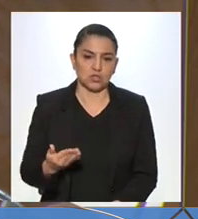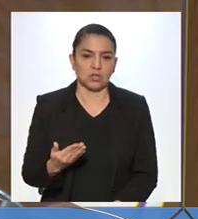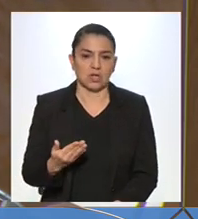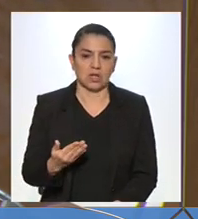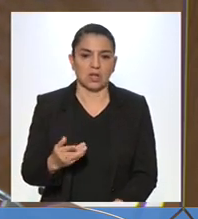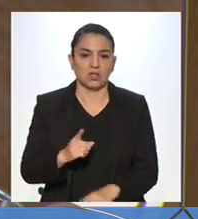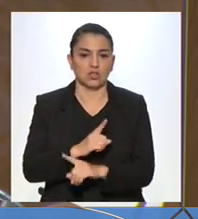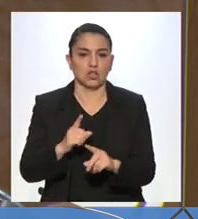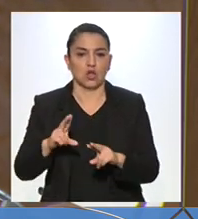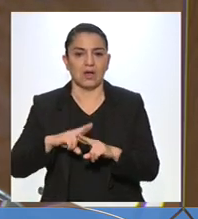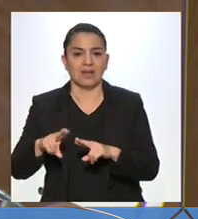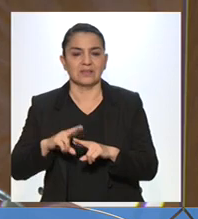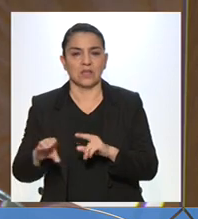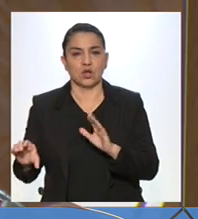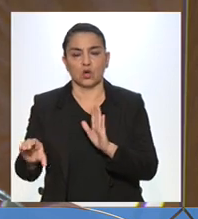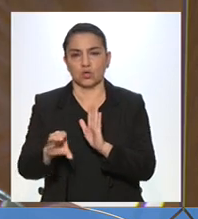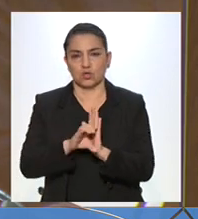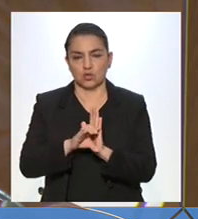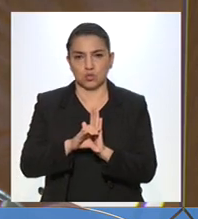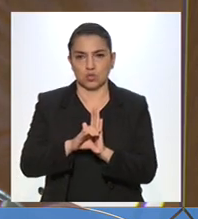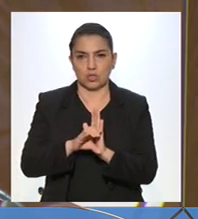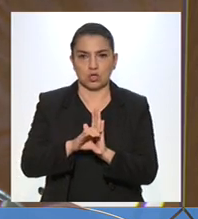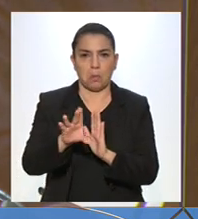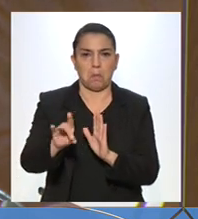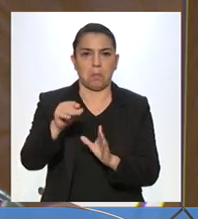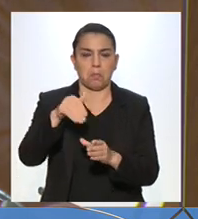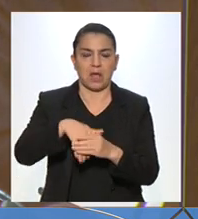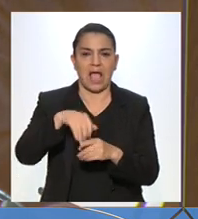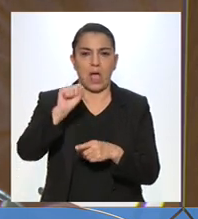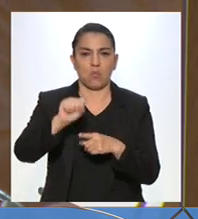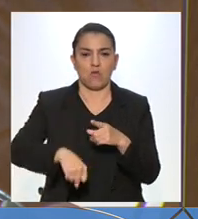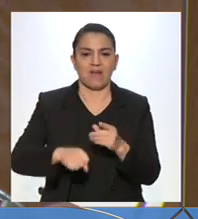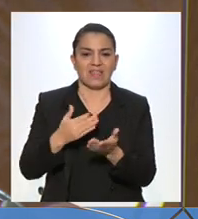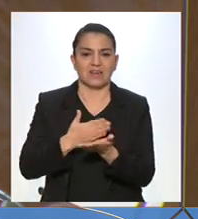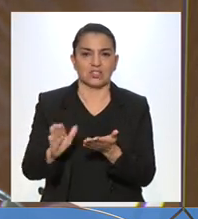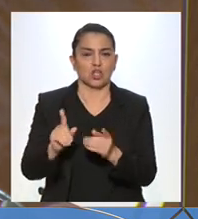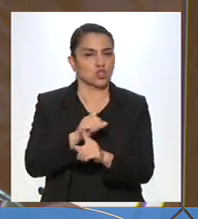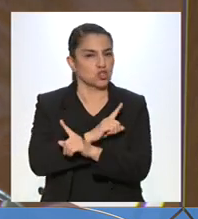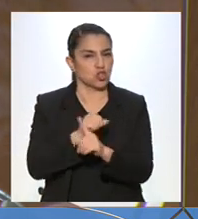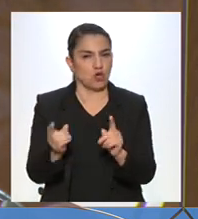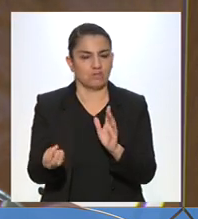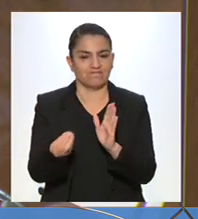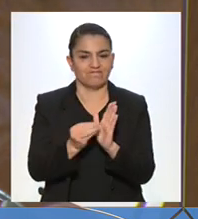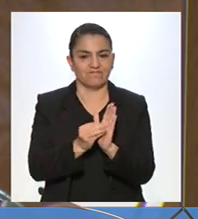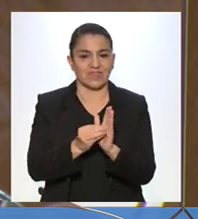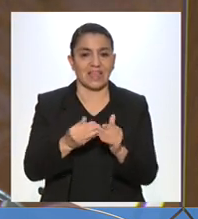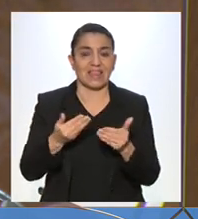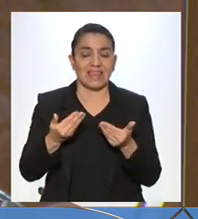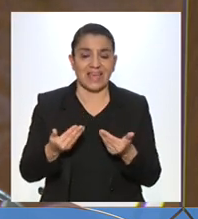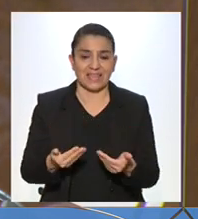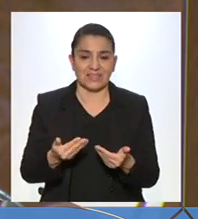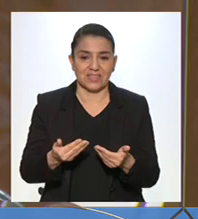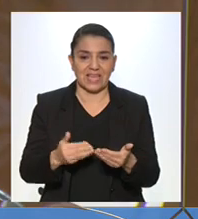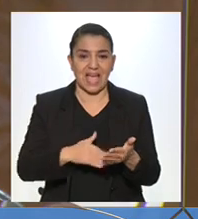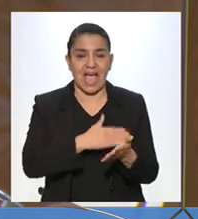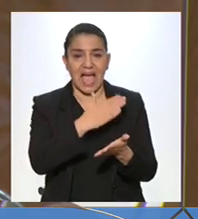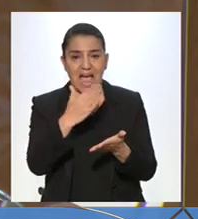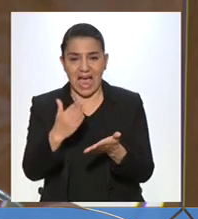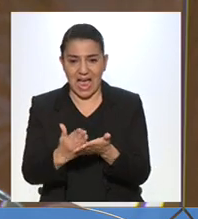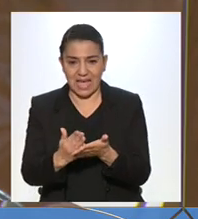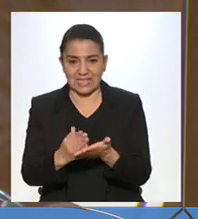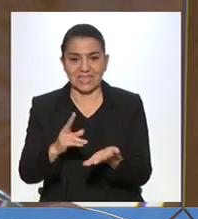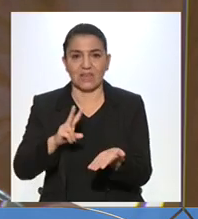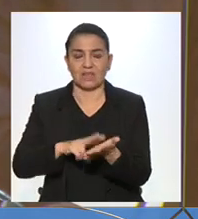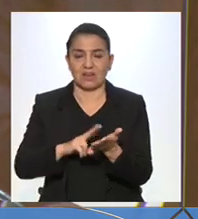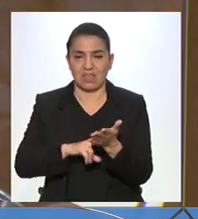Constitución sea aprobada o rechazada en el referéndum de salida. No va a estar allí. Y de ahí a este punto y hasta el minuto en que tengamos una